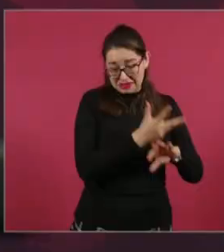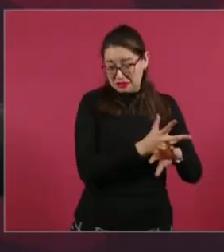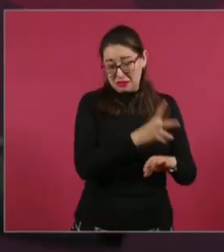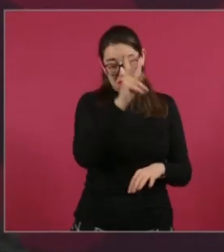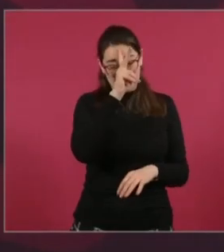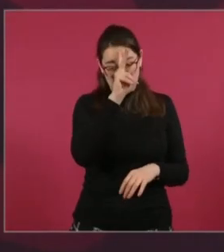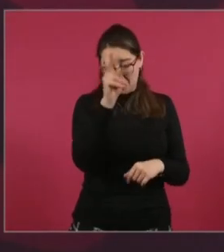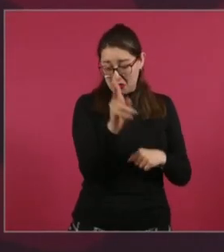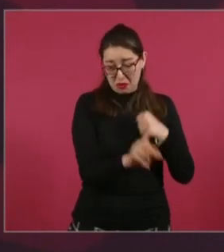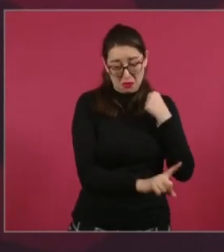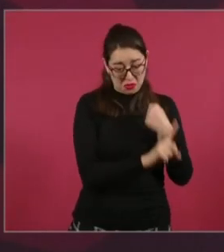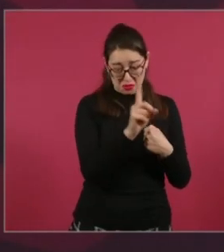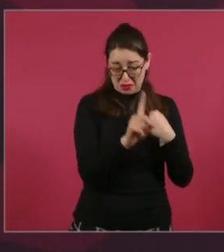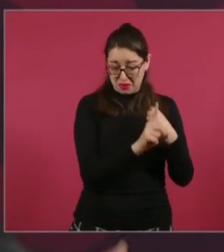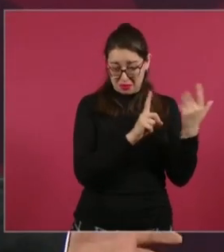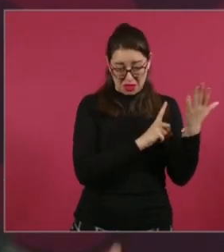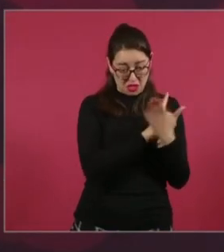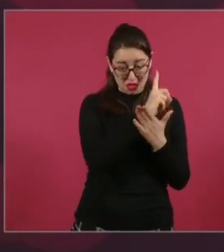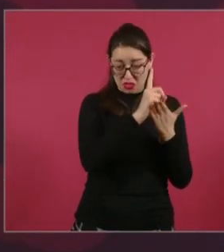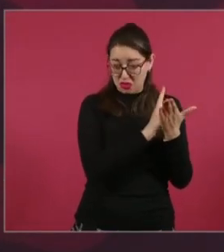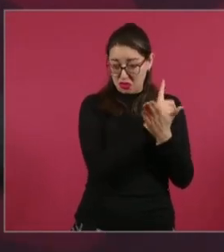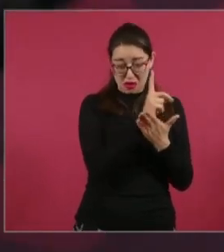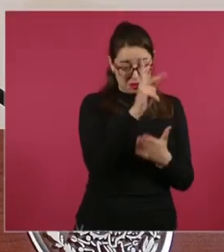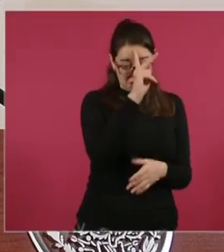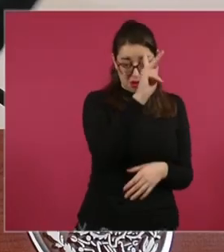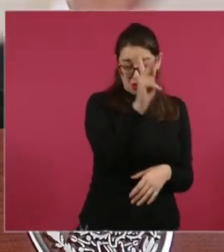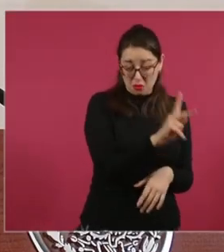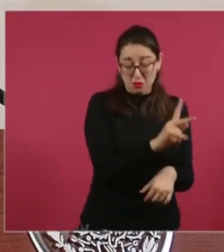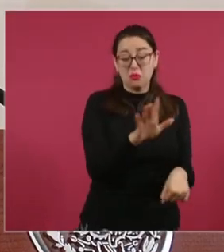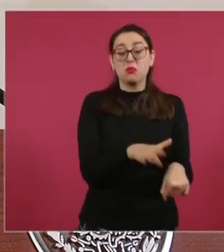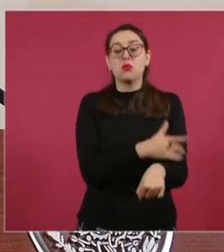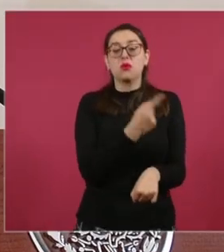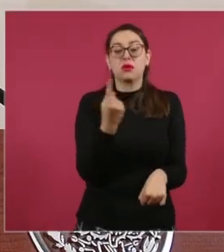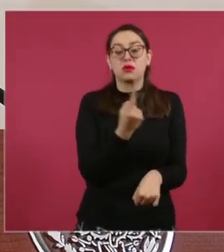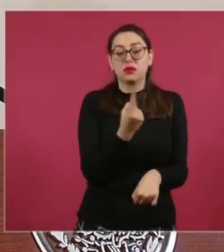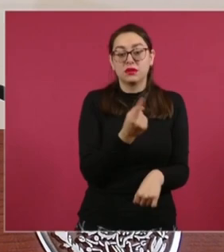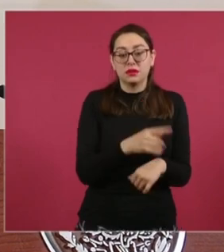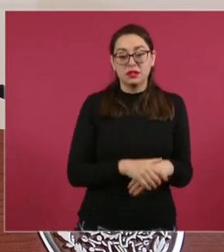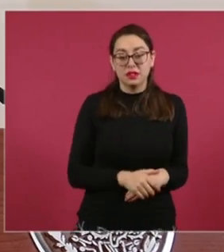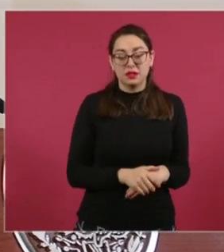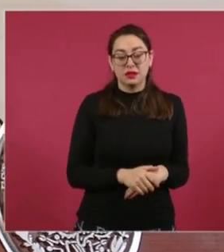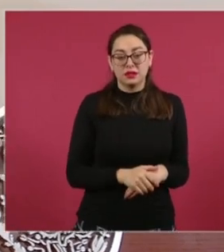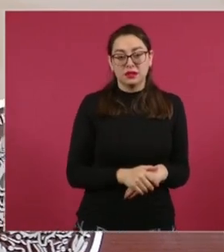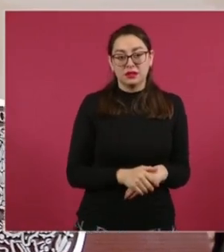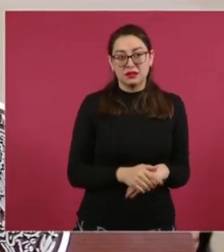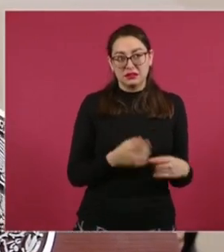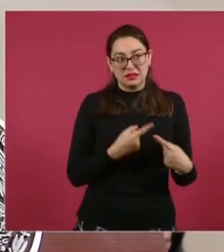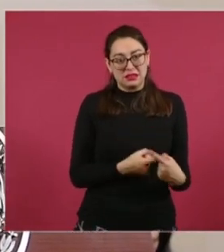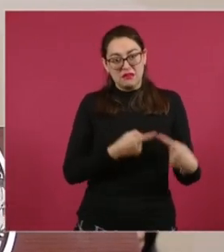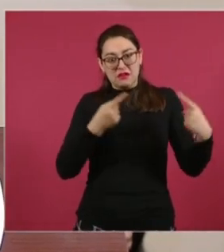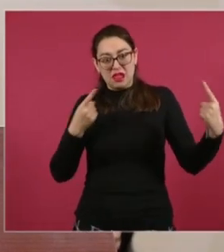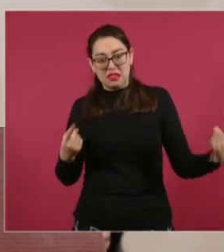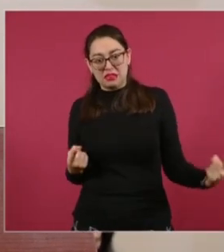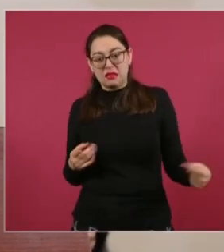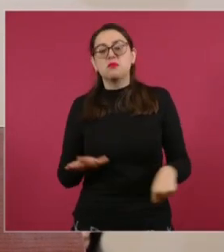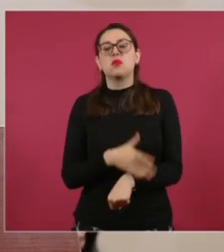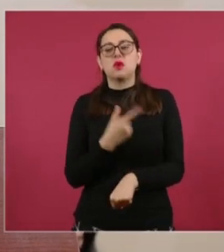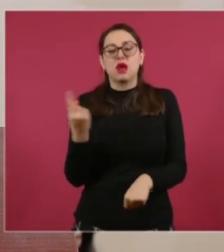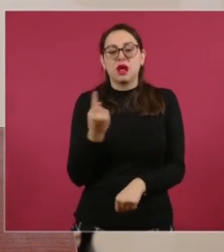¿Y a qué se debe, en buena medida? A nuestro pasado, a nuestras culturas.